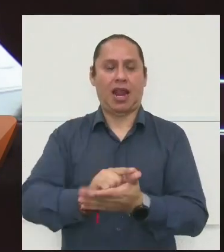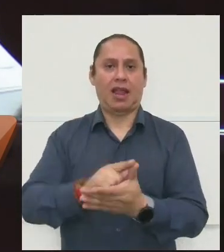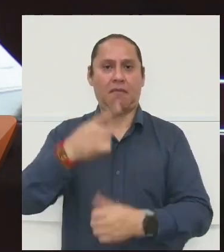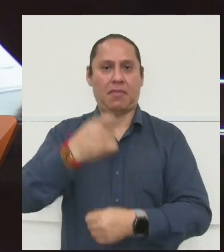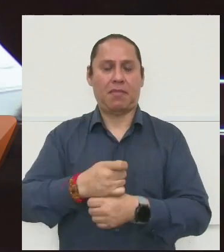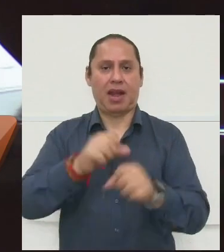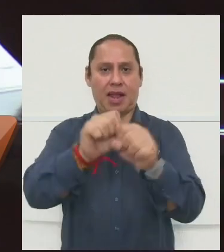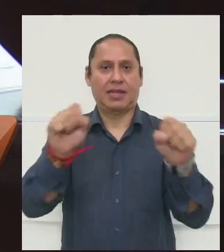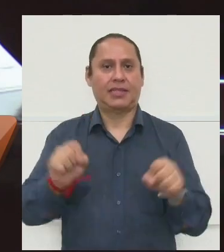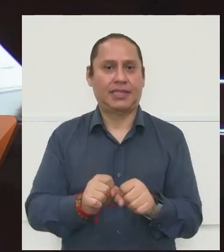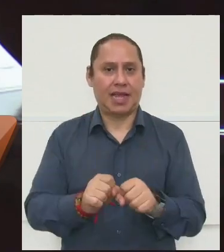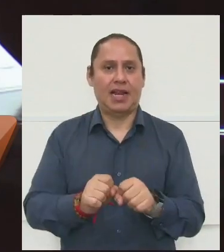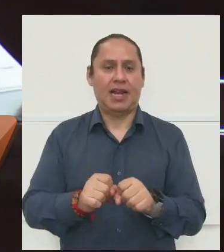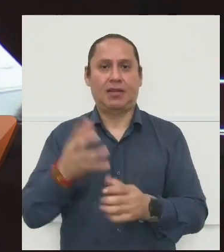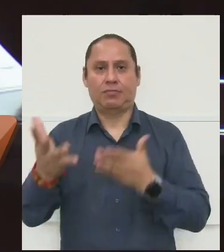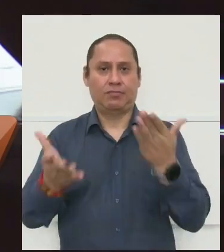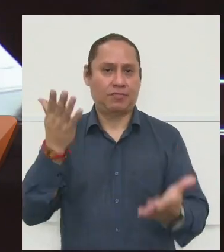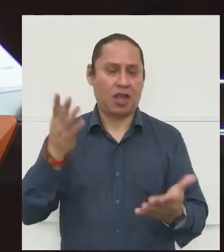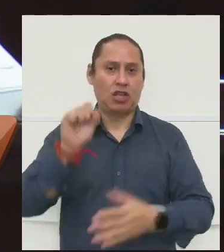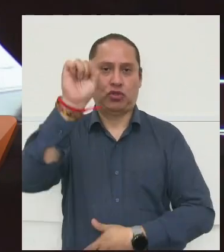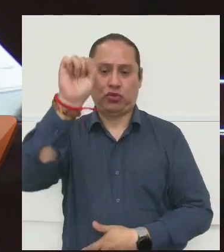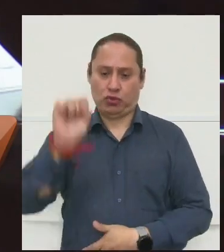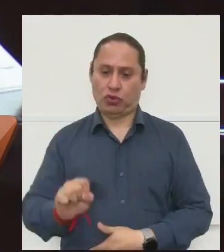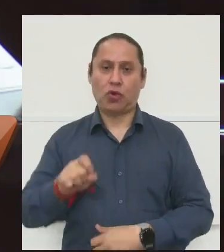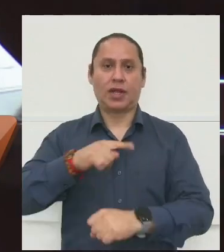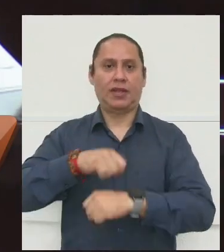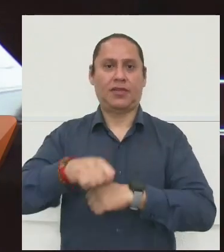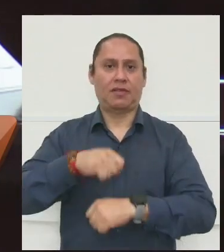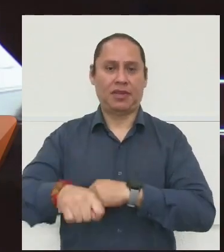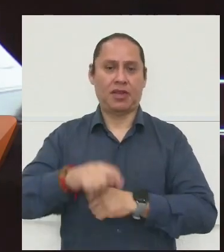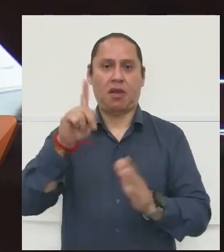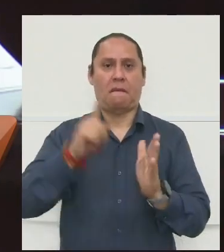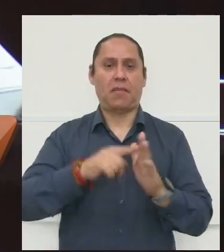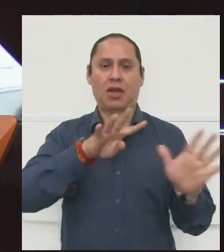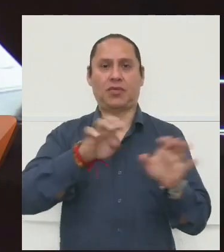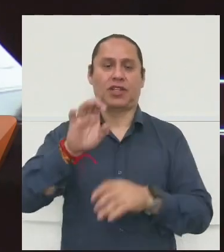sala regional mixta zona sur de Tapachula